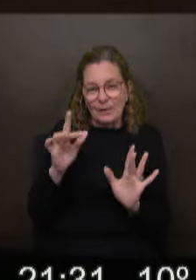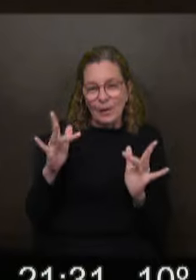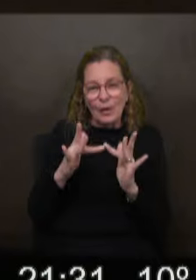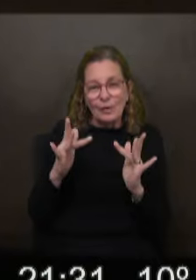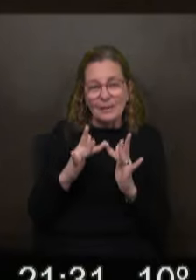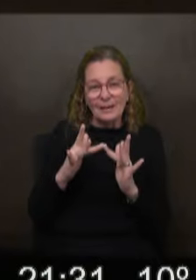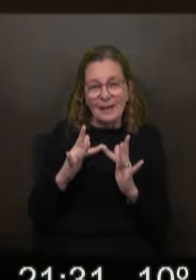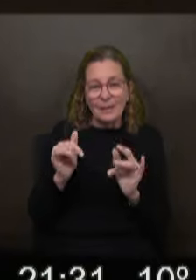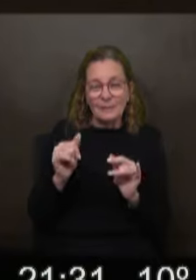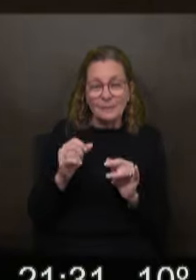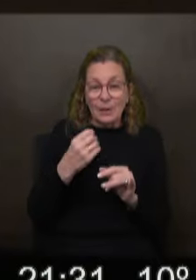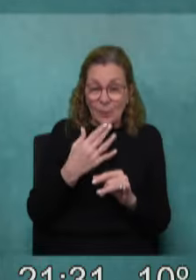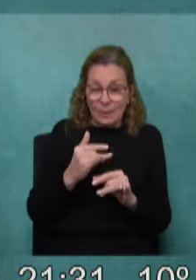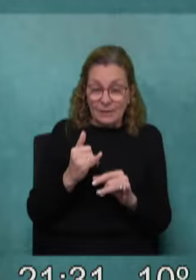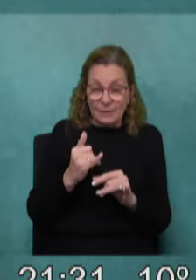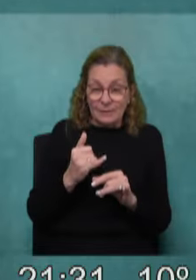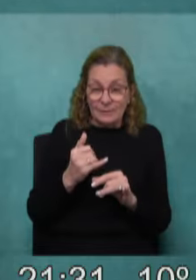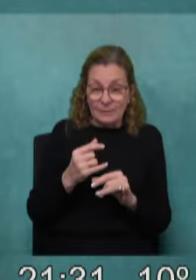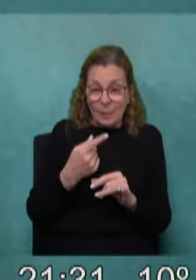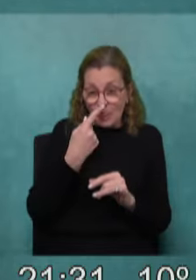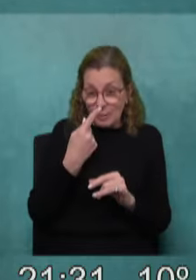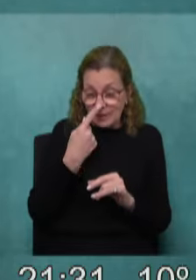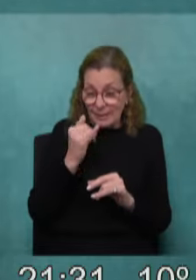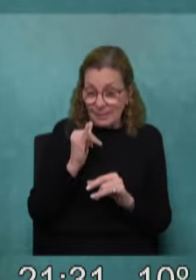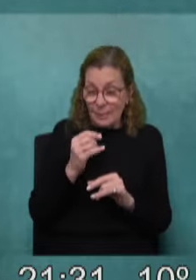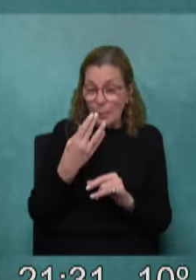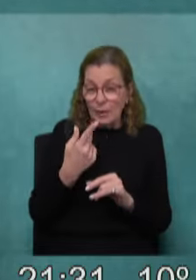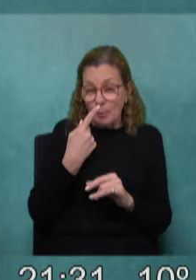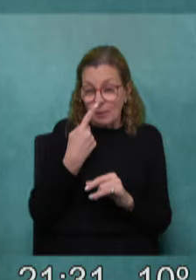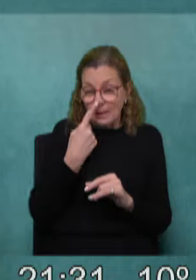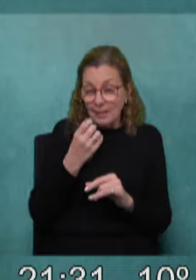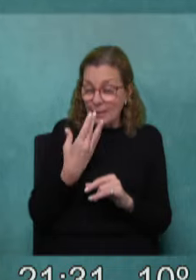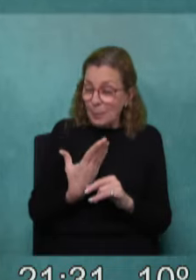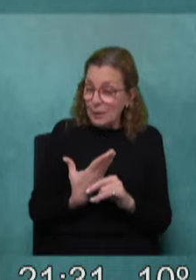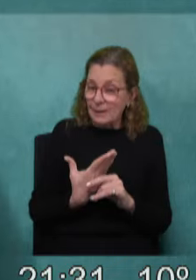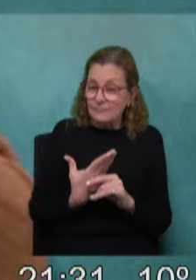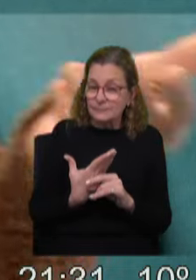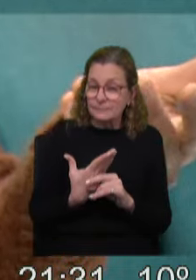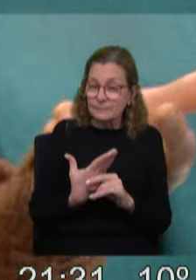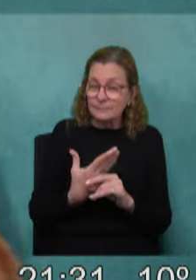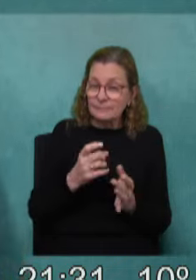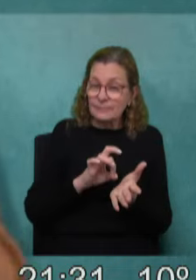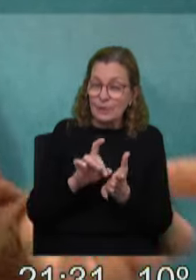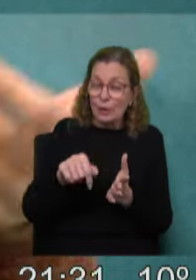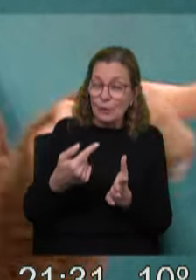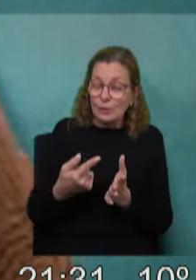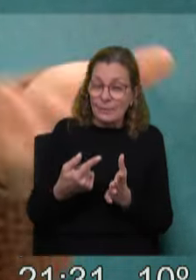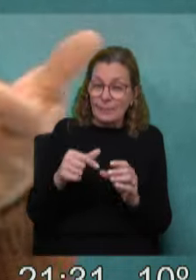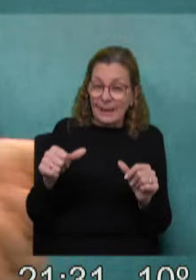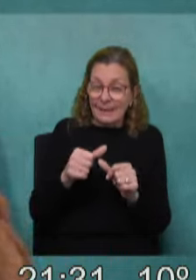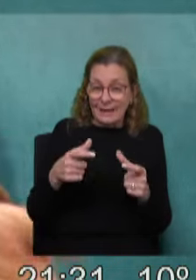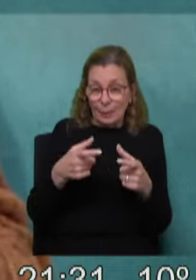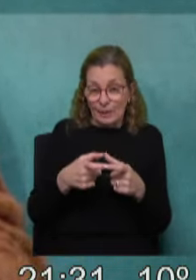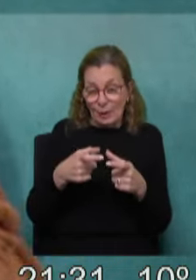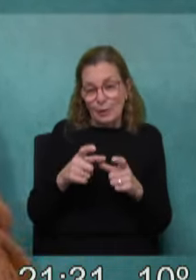Qué bueno. Pero bueno, la obra de Anthony, bueno, es muy interesante. Mirá, porque es muy interesante ponerse al servicio de otro. Más de hacer un disco, es